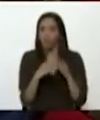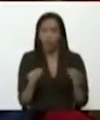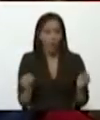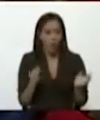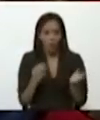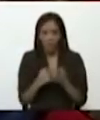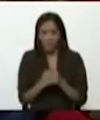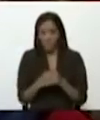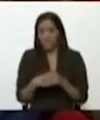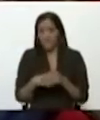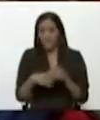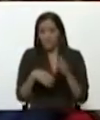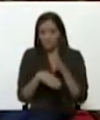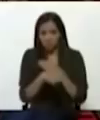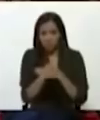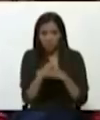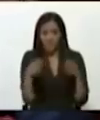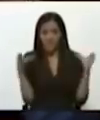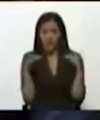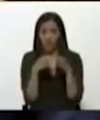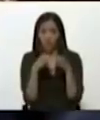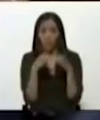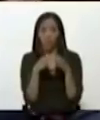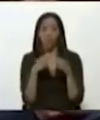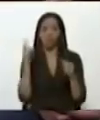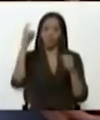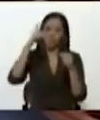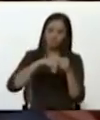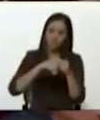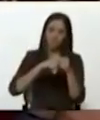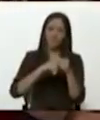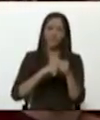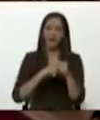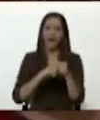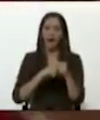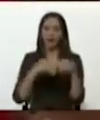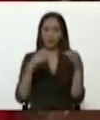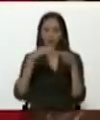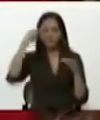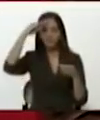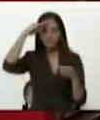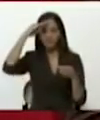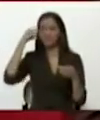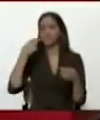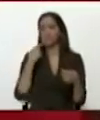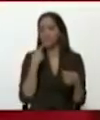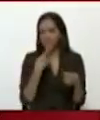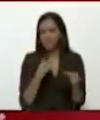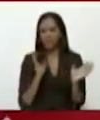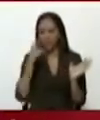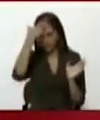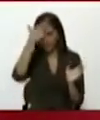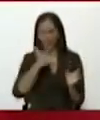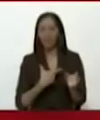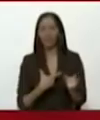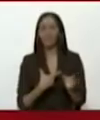Este grupo que está vinculado a un sector militar que dice ser